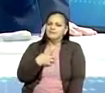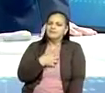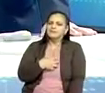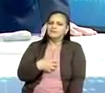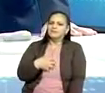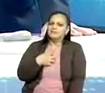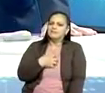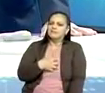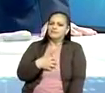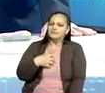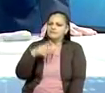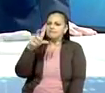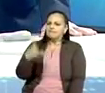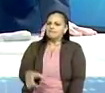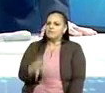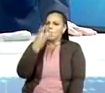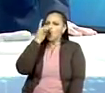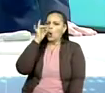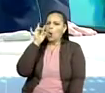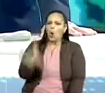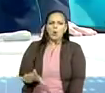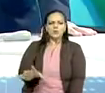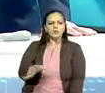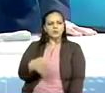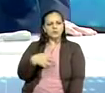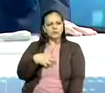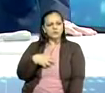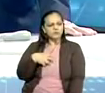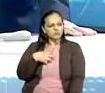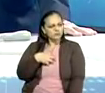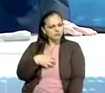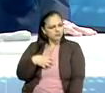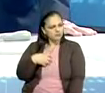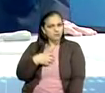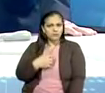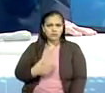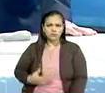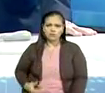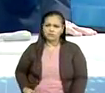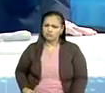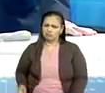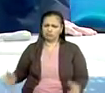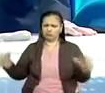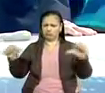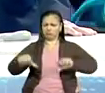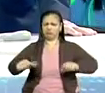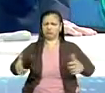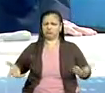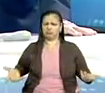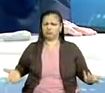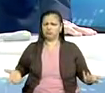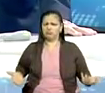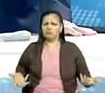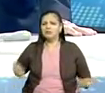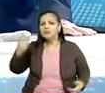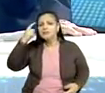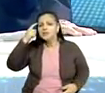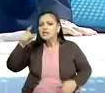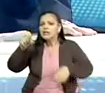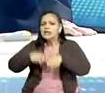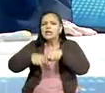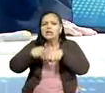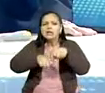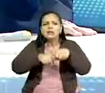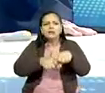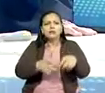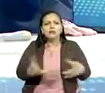contra de fulano o sutano. Como que nosotros tenemos la culpa, como que la ciudad como tal tiene la culpa. Y lo hacen por eso y para eso. ¿Qué